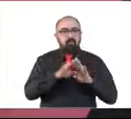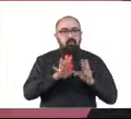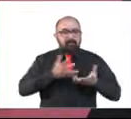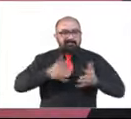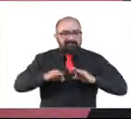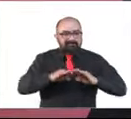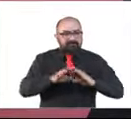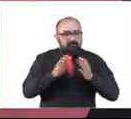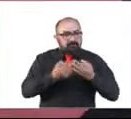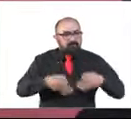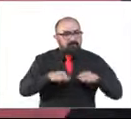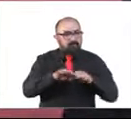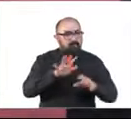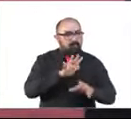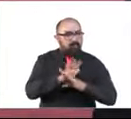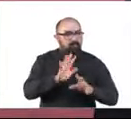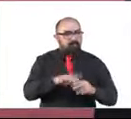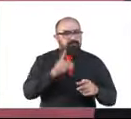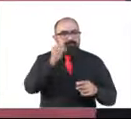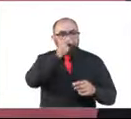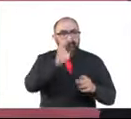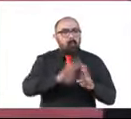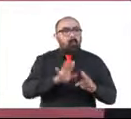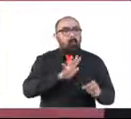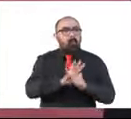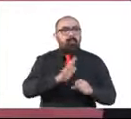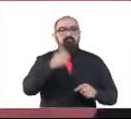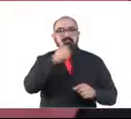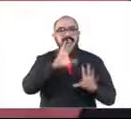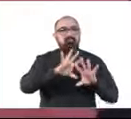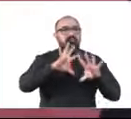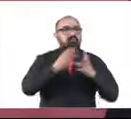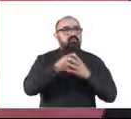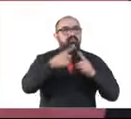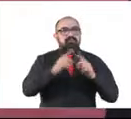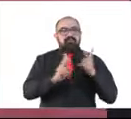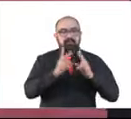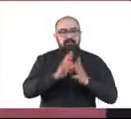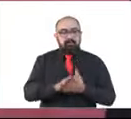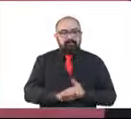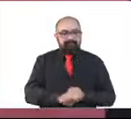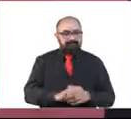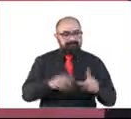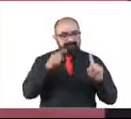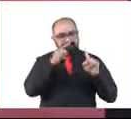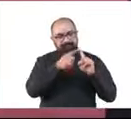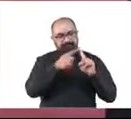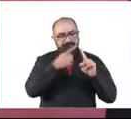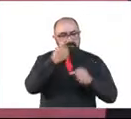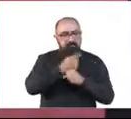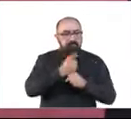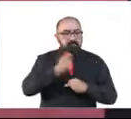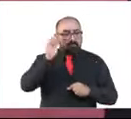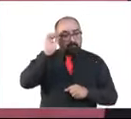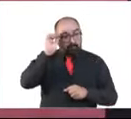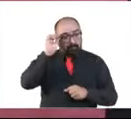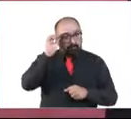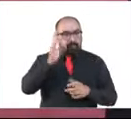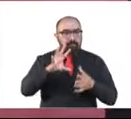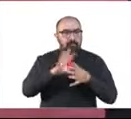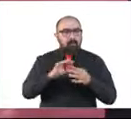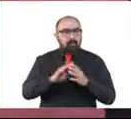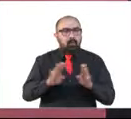grandes concepciones, perspectivas del medio ambiente, ¿no? En primer lugar, está esta visión más conservadora, que estima